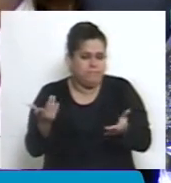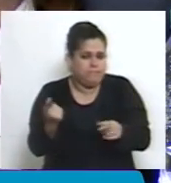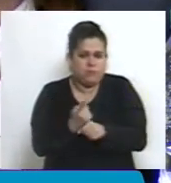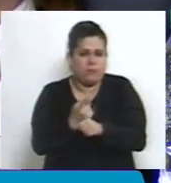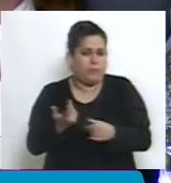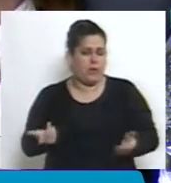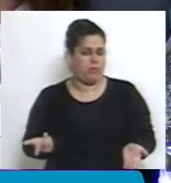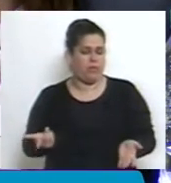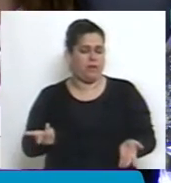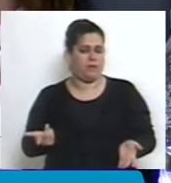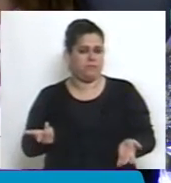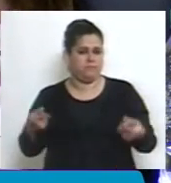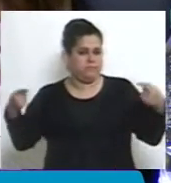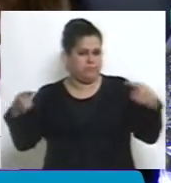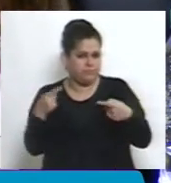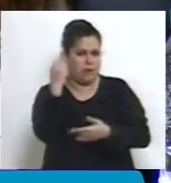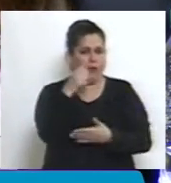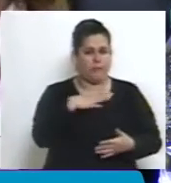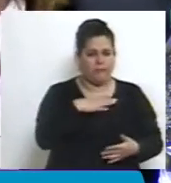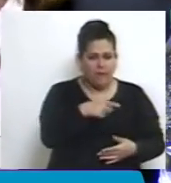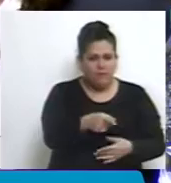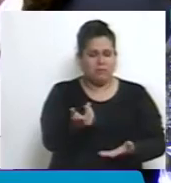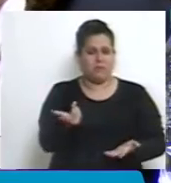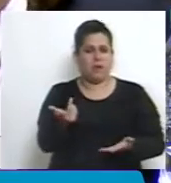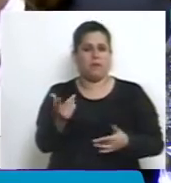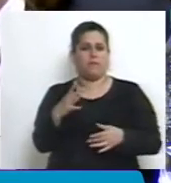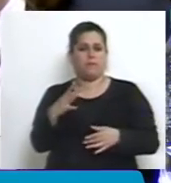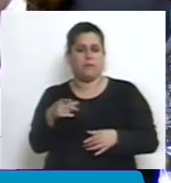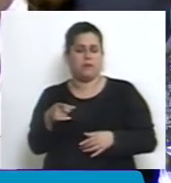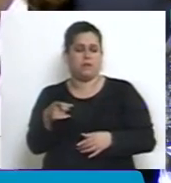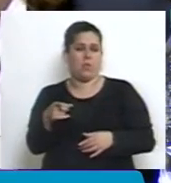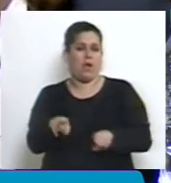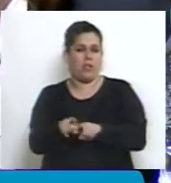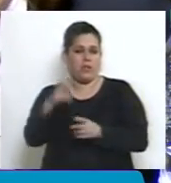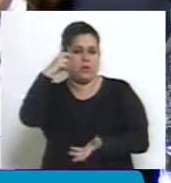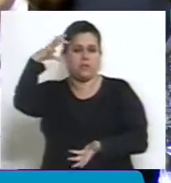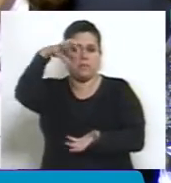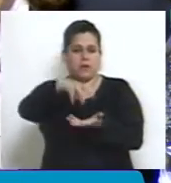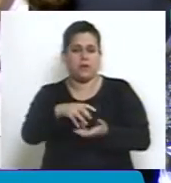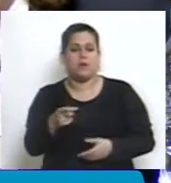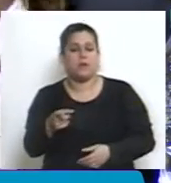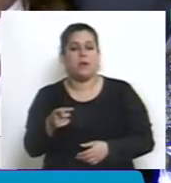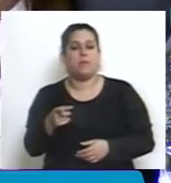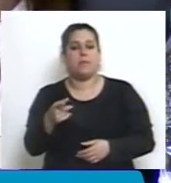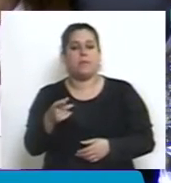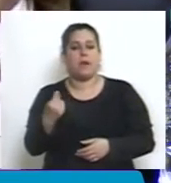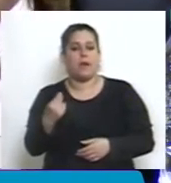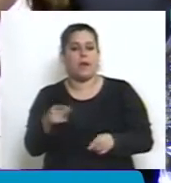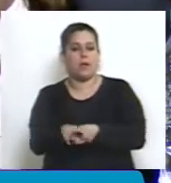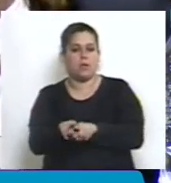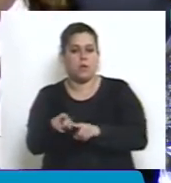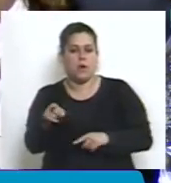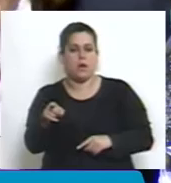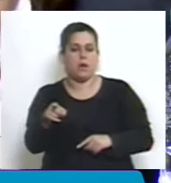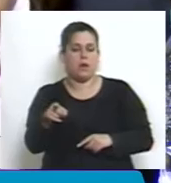dispondrían de esta delegación de facultades del Congreso de la Nación para que el Poder Ejecutivo pueda, a